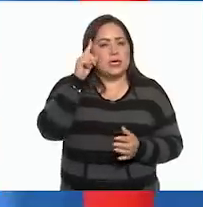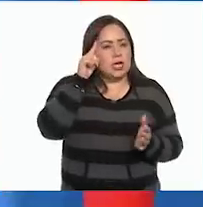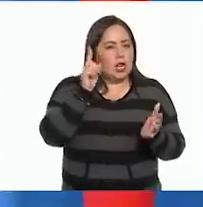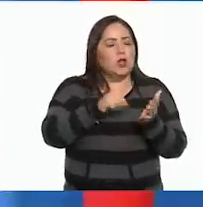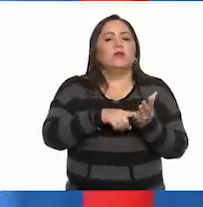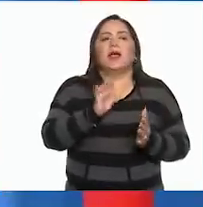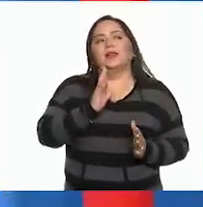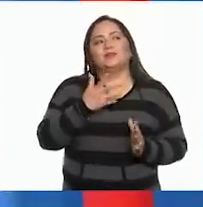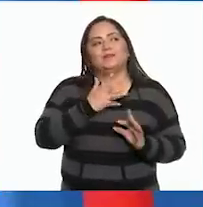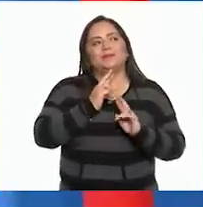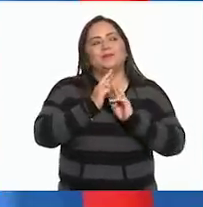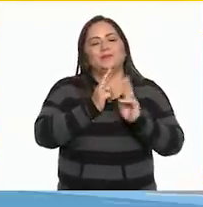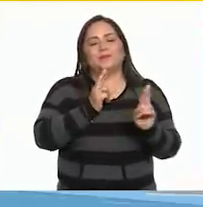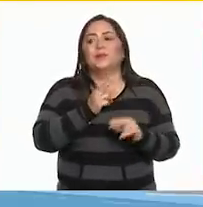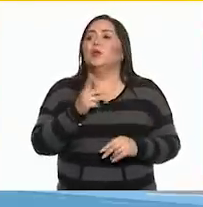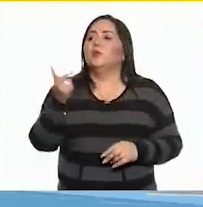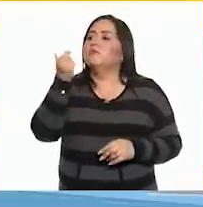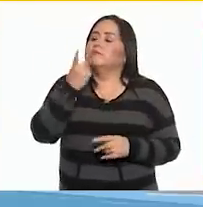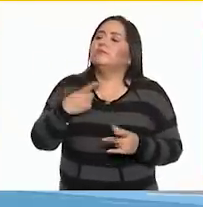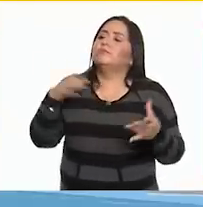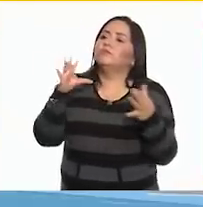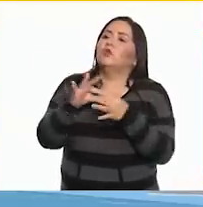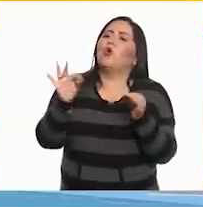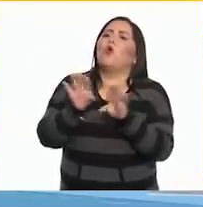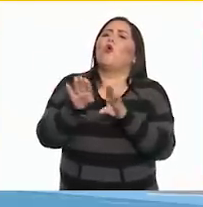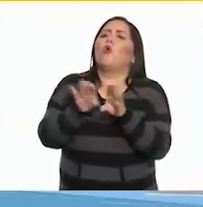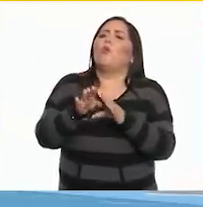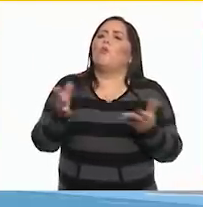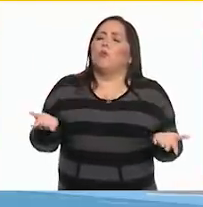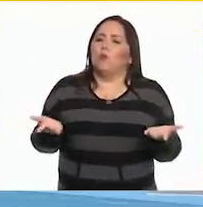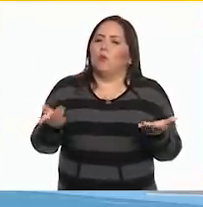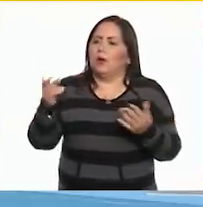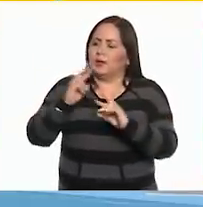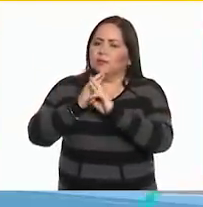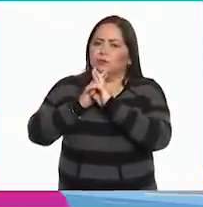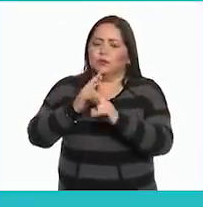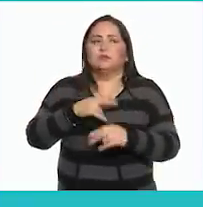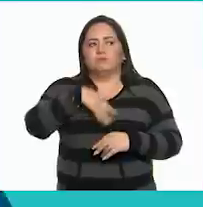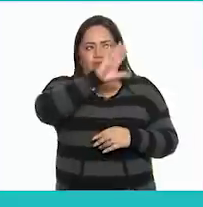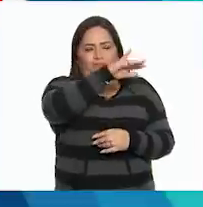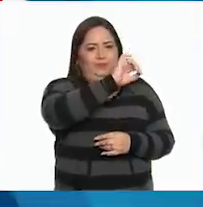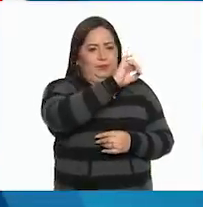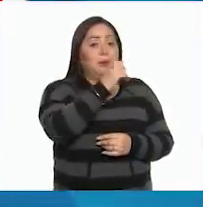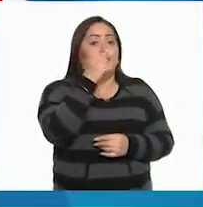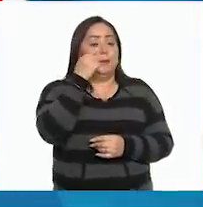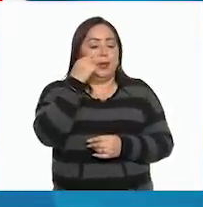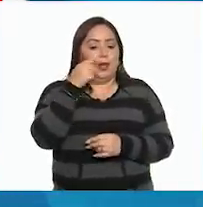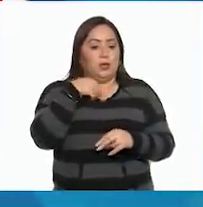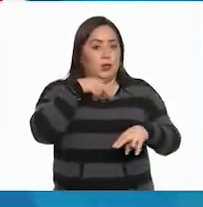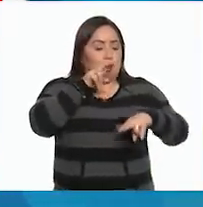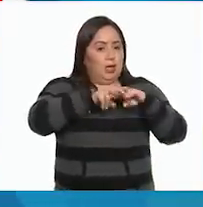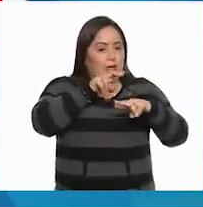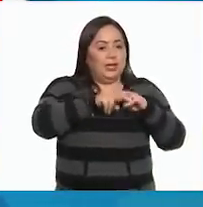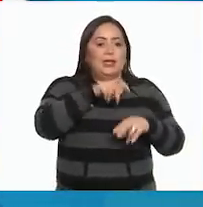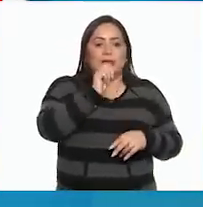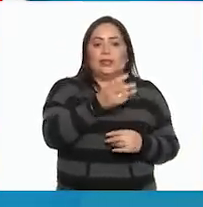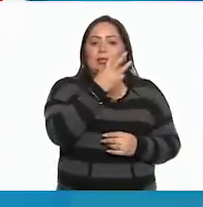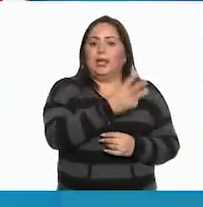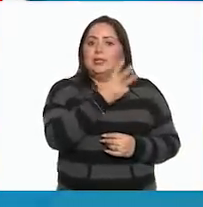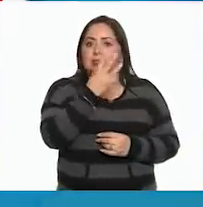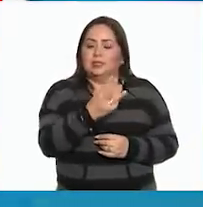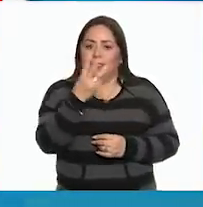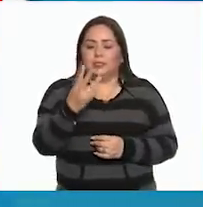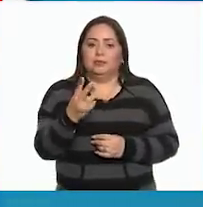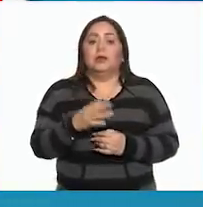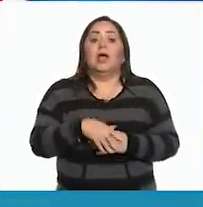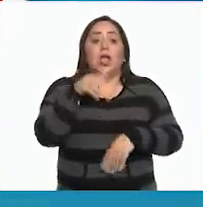entonces tengo la respuesta. ¿Podrías explicarnos cómo llegaste a tu respuesta? Claro que sí. Vi que los asientos van de 3 en 3,